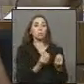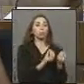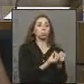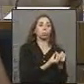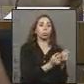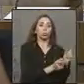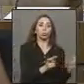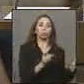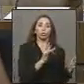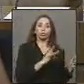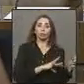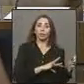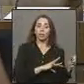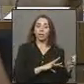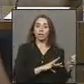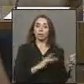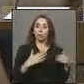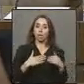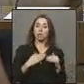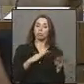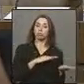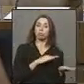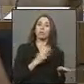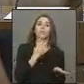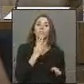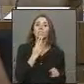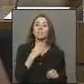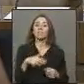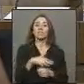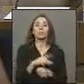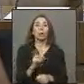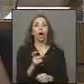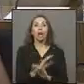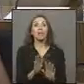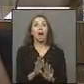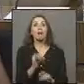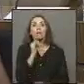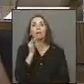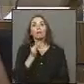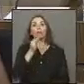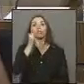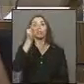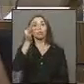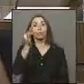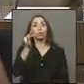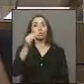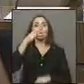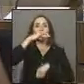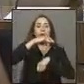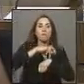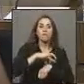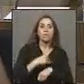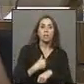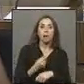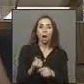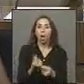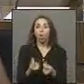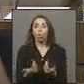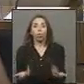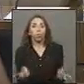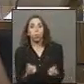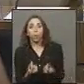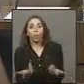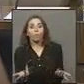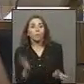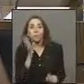que están viviendo una situación tan grave como no saber si el día de mañana van a poder enfrentar una enfermedad porque no tienen